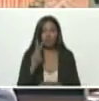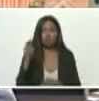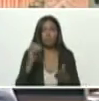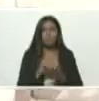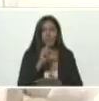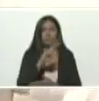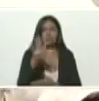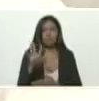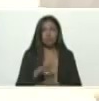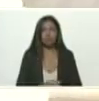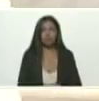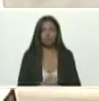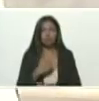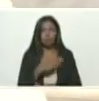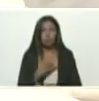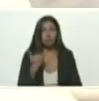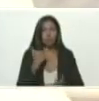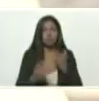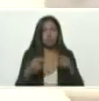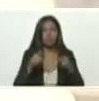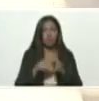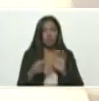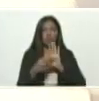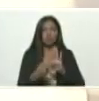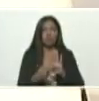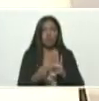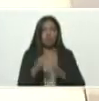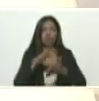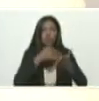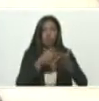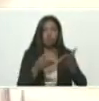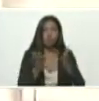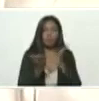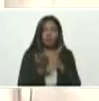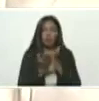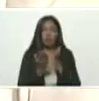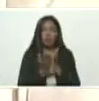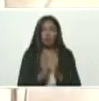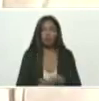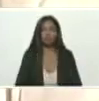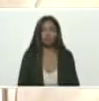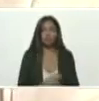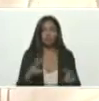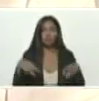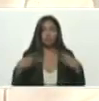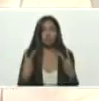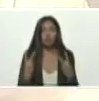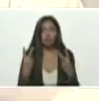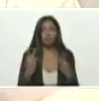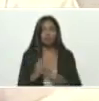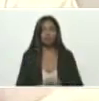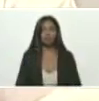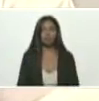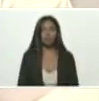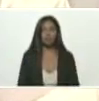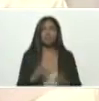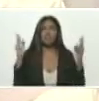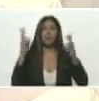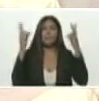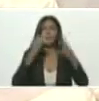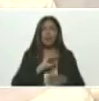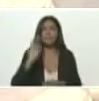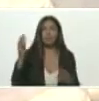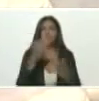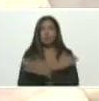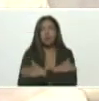Y presidente, quiero terminar mostrándole el calendario escolar. Correcto. Queremos que se cumpla este nuevo calendario escolar. Hay que cumplirlo. Bueno, que viva la patria y un